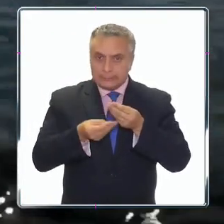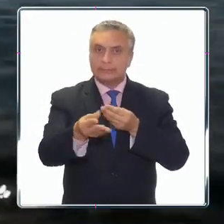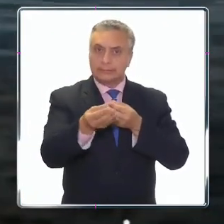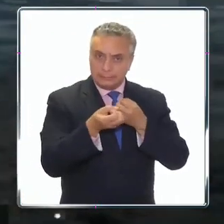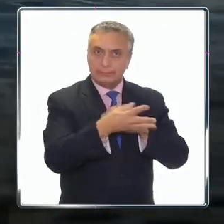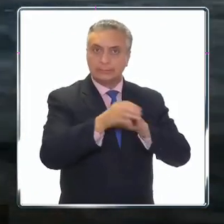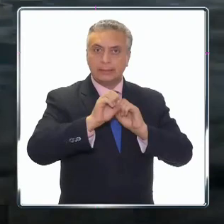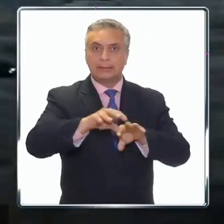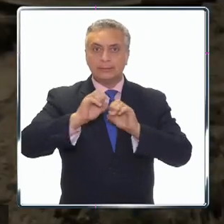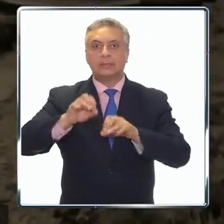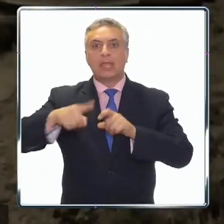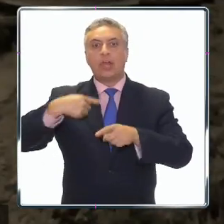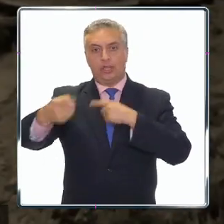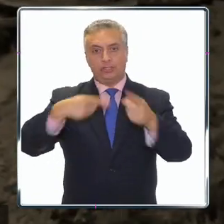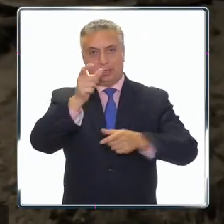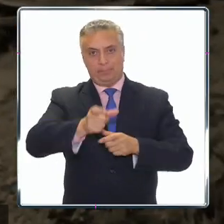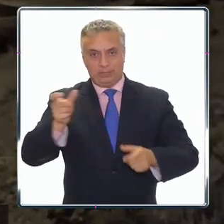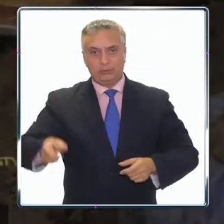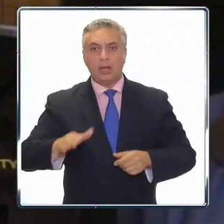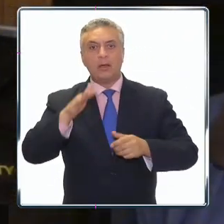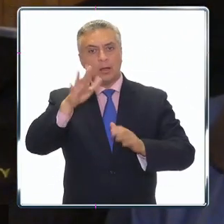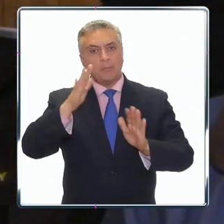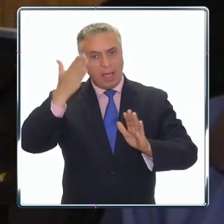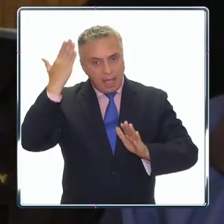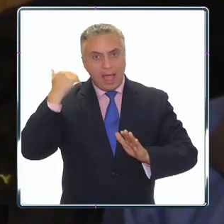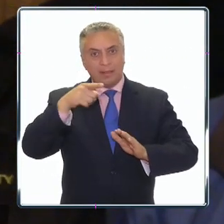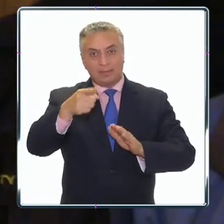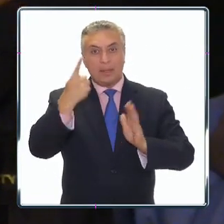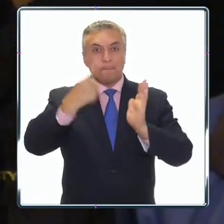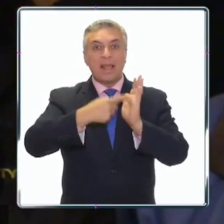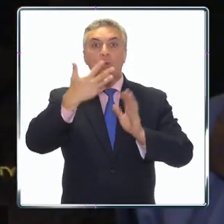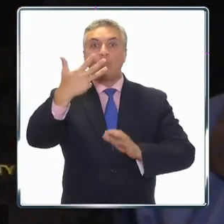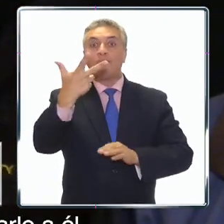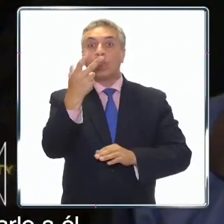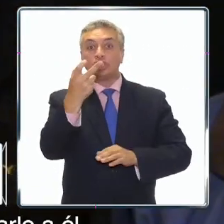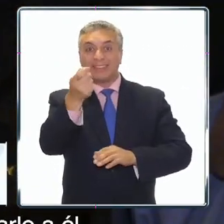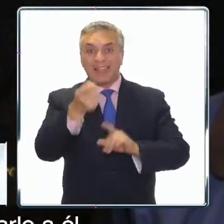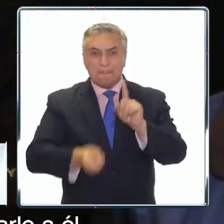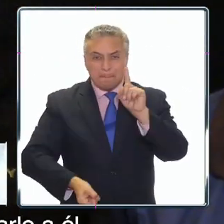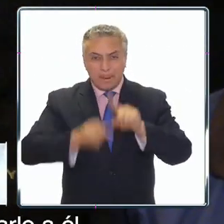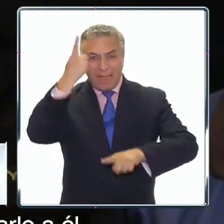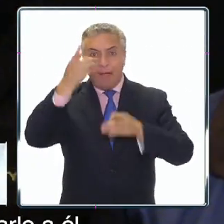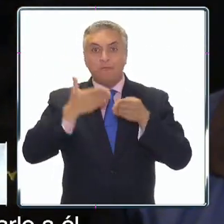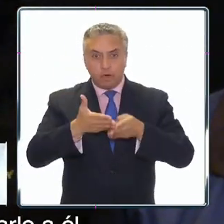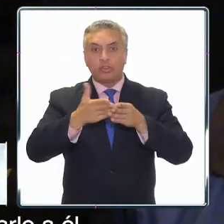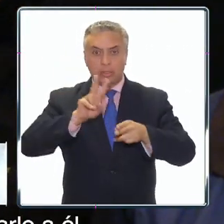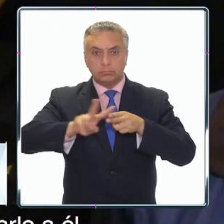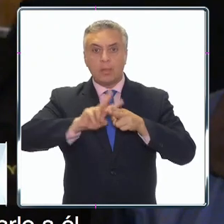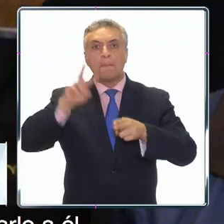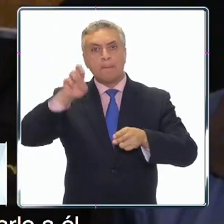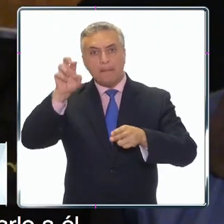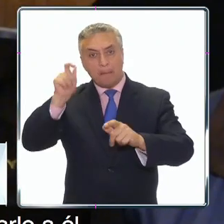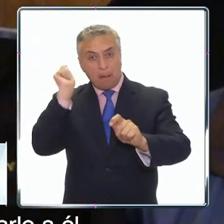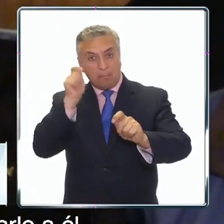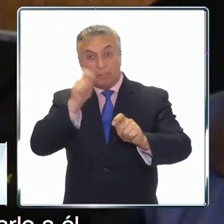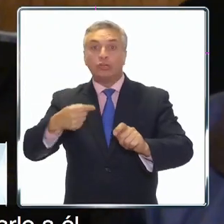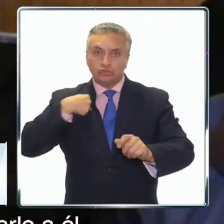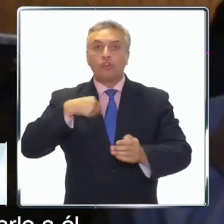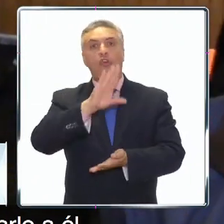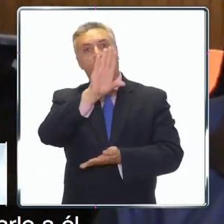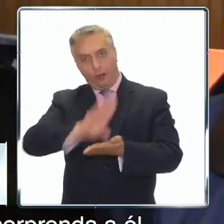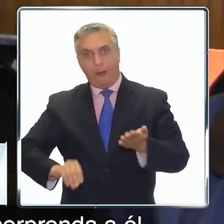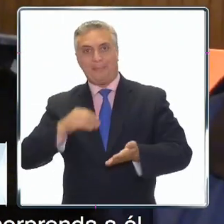otras personas. A partir del año 80, más o menos, haciendo el primer bote, que mi papá todo estaba haciendo uno y todo, quise copiarlo a